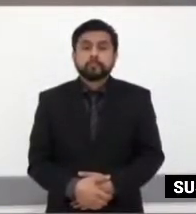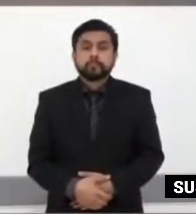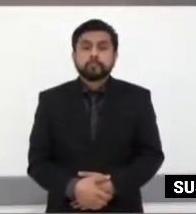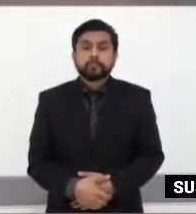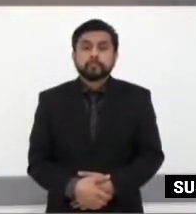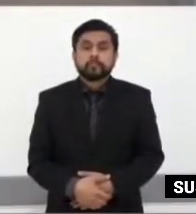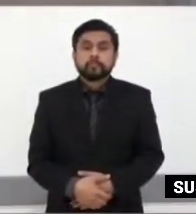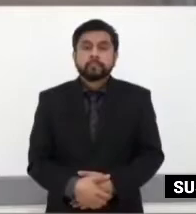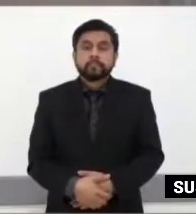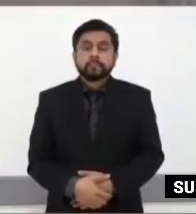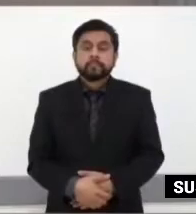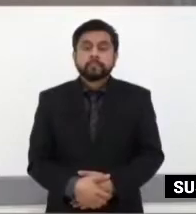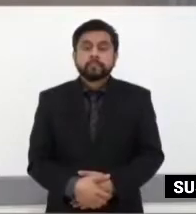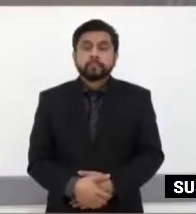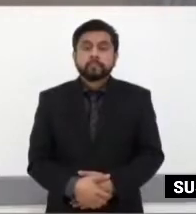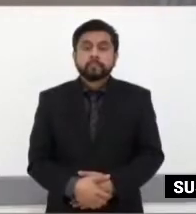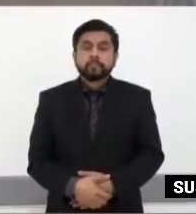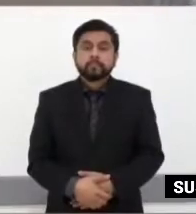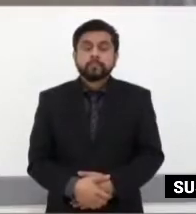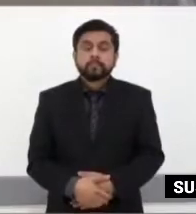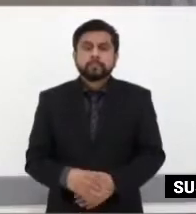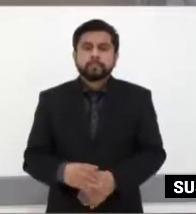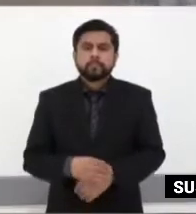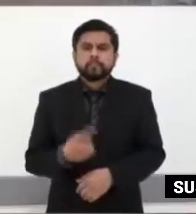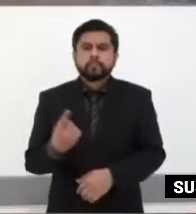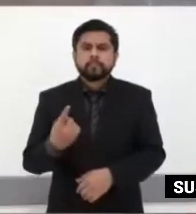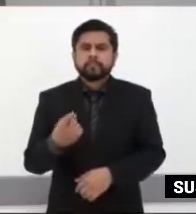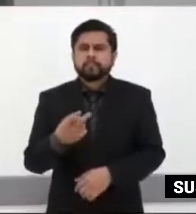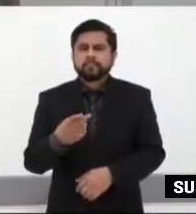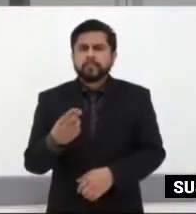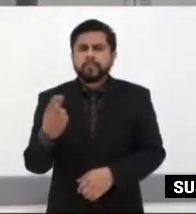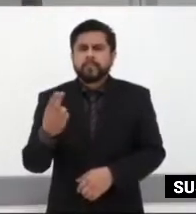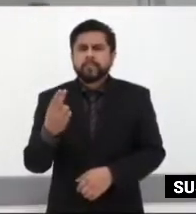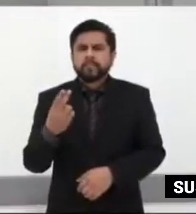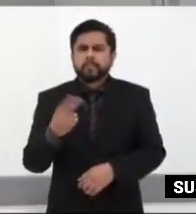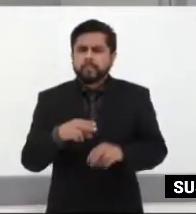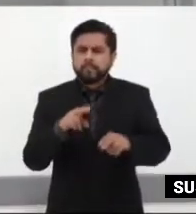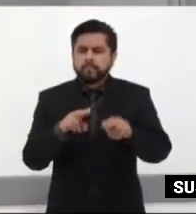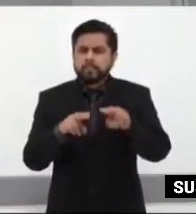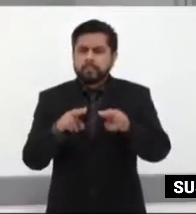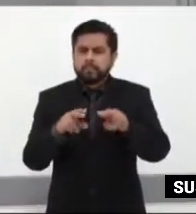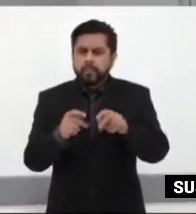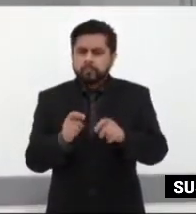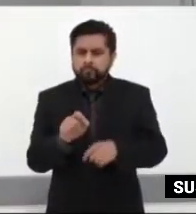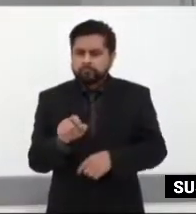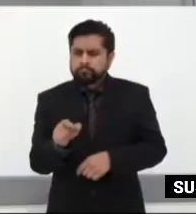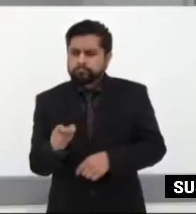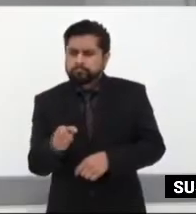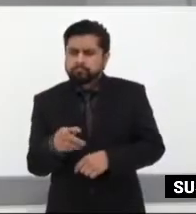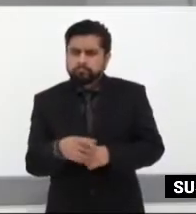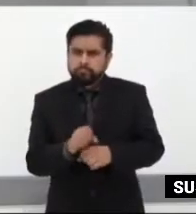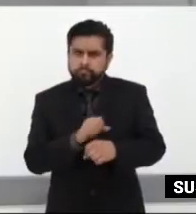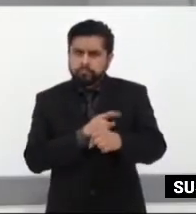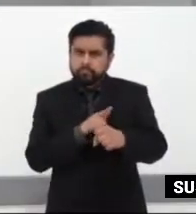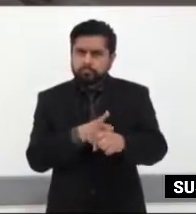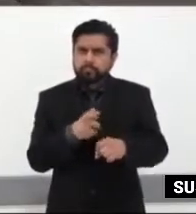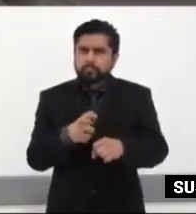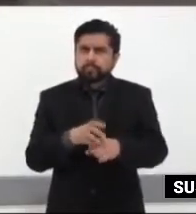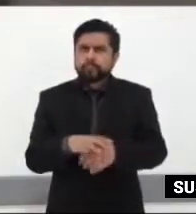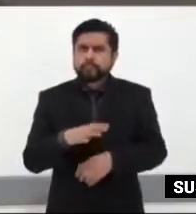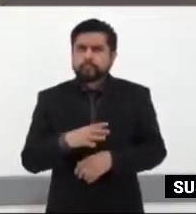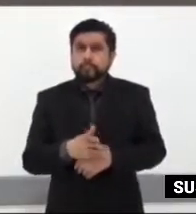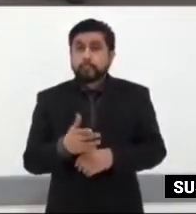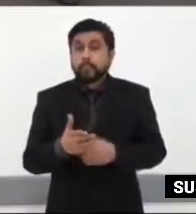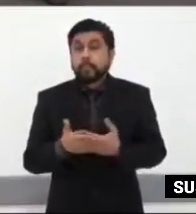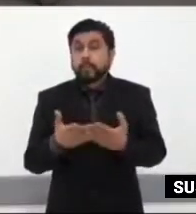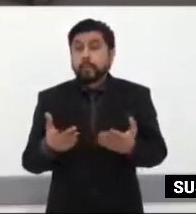Porque requieren reguladores especiales, los reguladores los pusieron apenitas. En estos, sí. Y